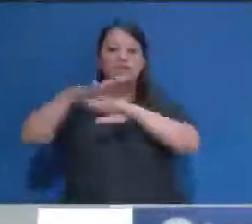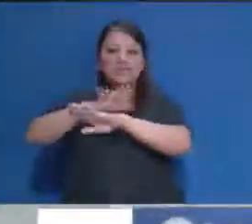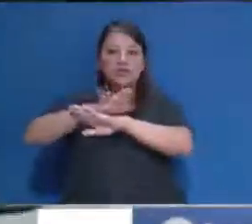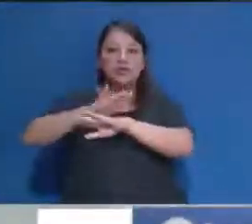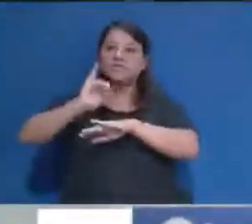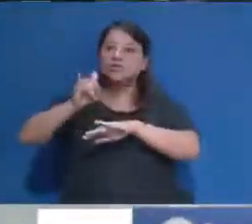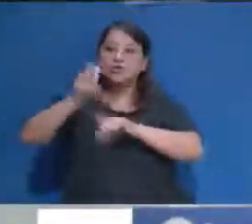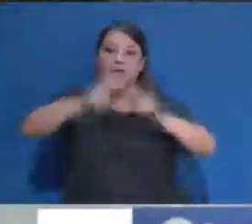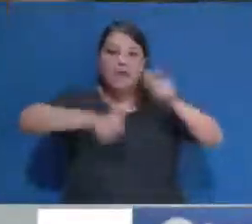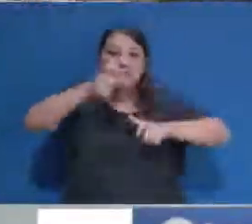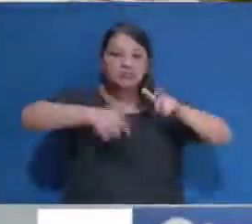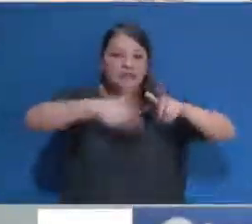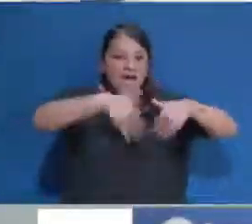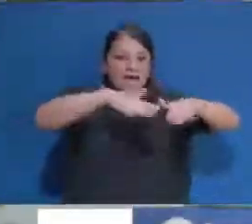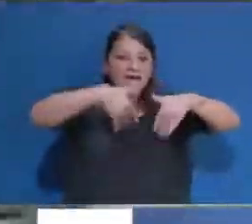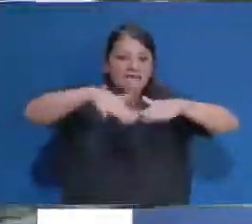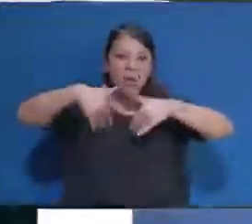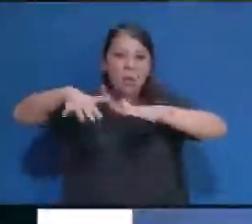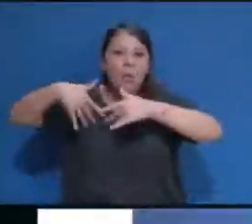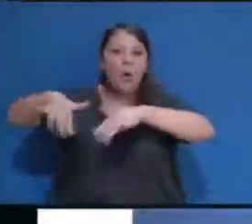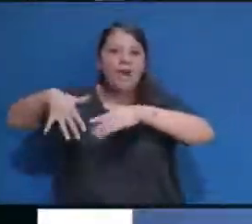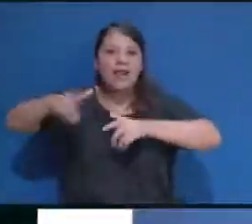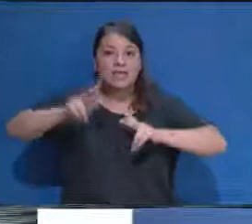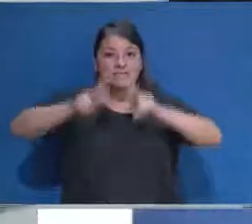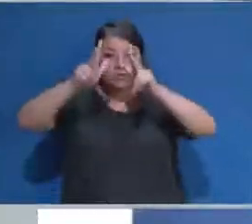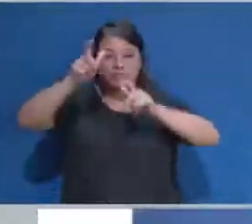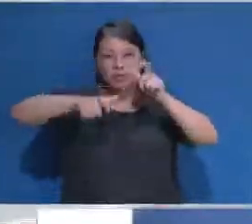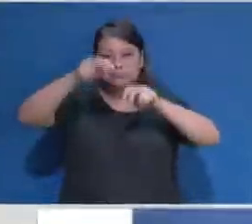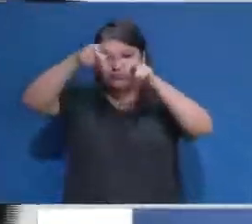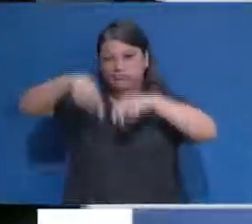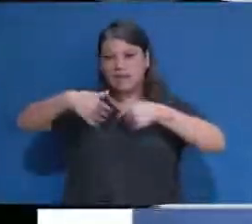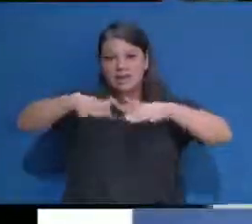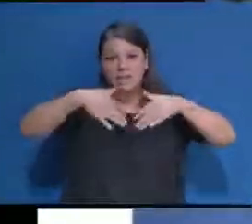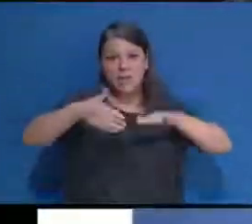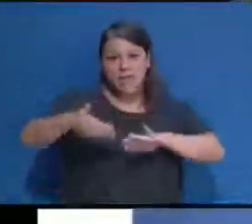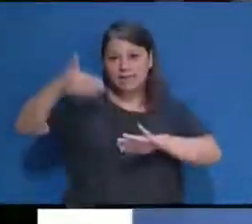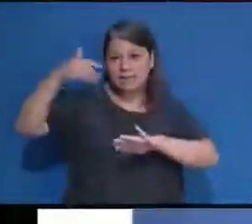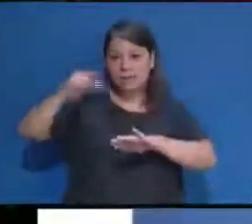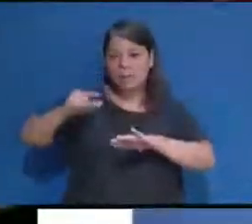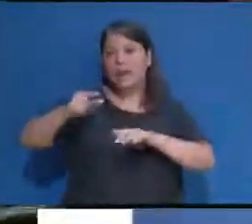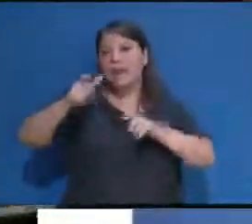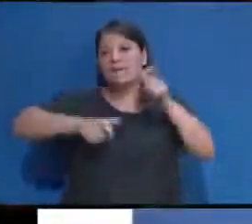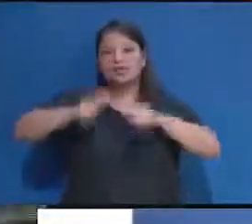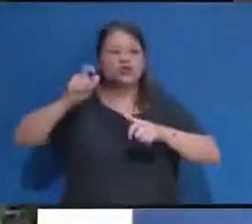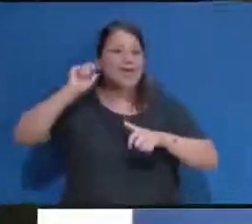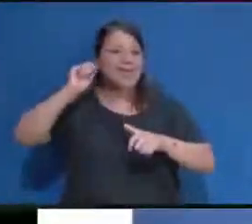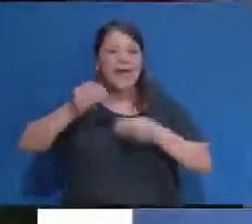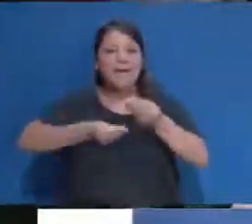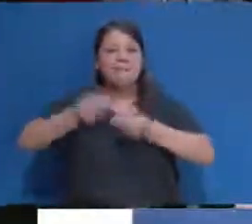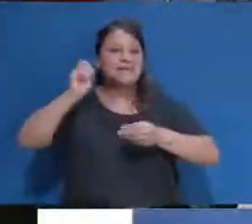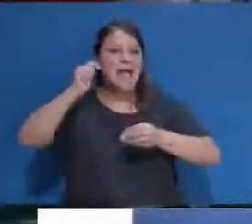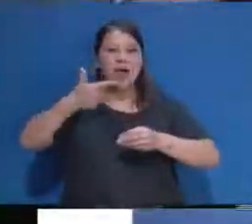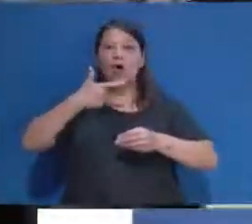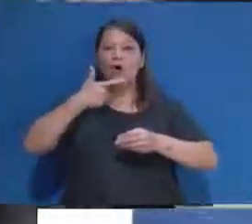tenido que evacuar a la gente que vive en este edificio hace instantes llegó la gente de koga para supervisar y poder